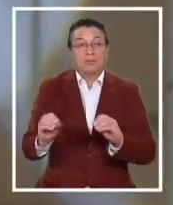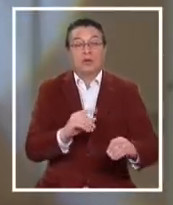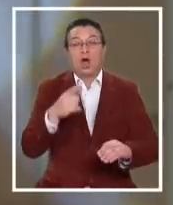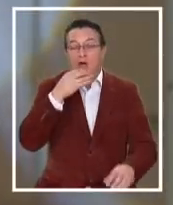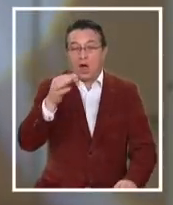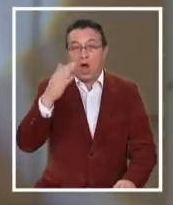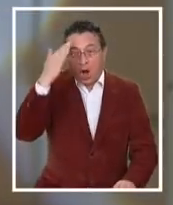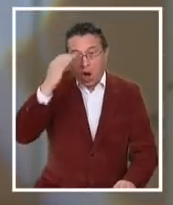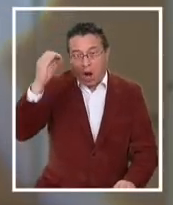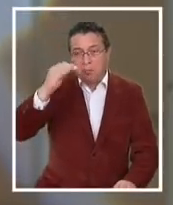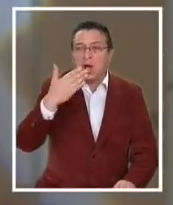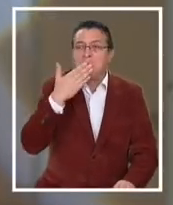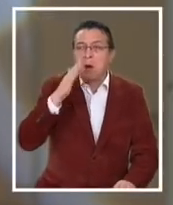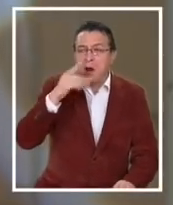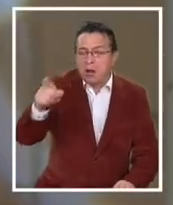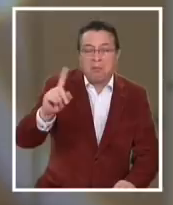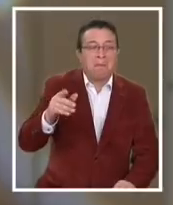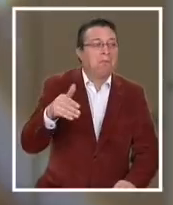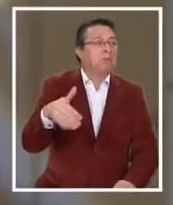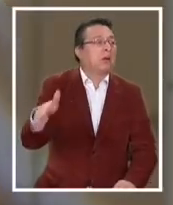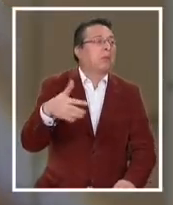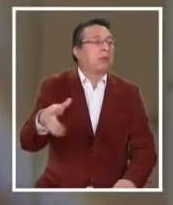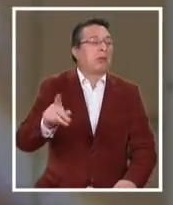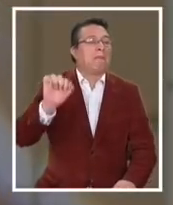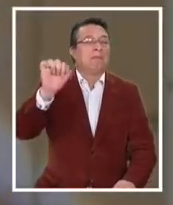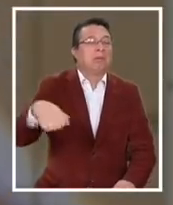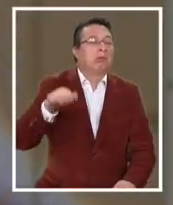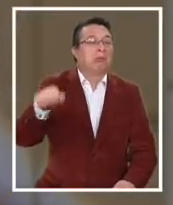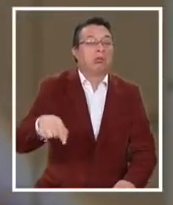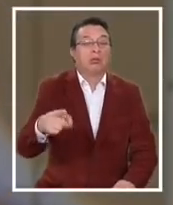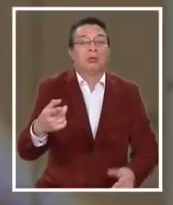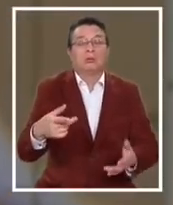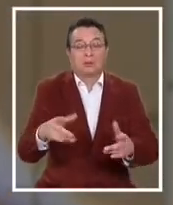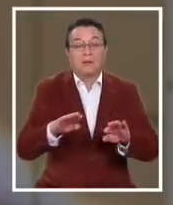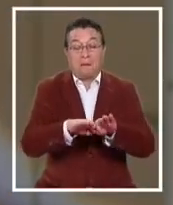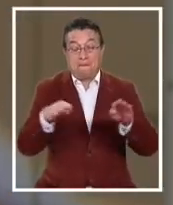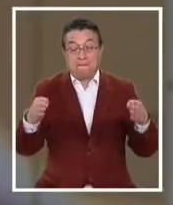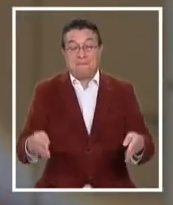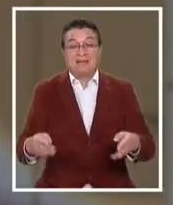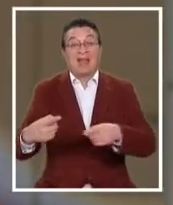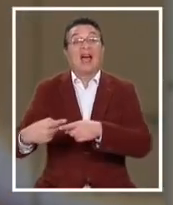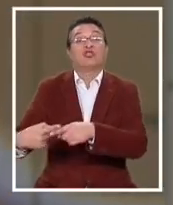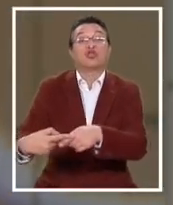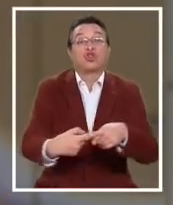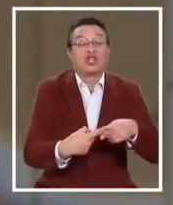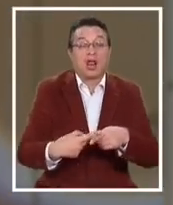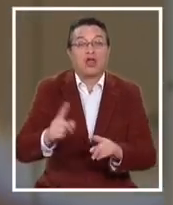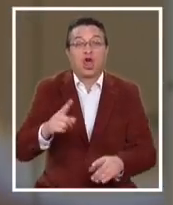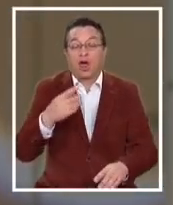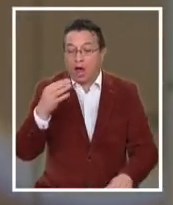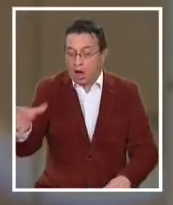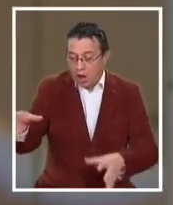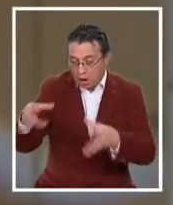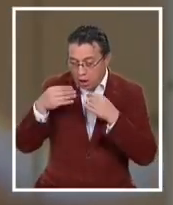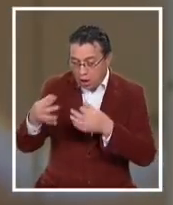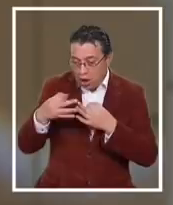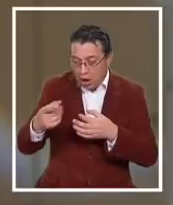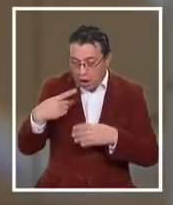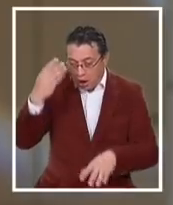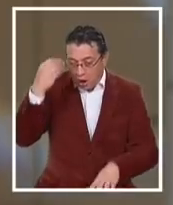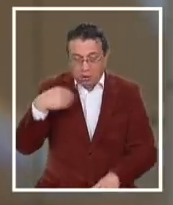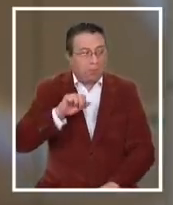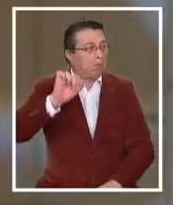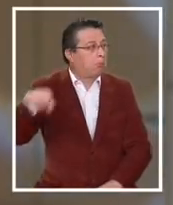ningunear la opinión de los expertos, que se hagan espacios como, por ejemplo, la mesa social y, sin embargo, no se tomen en cuenta o en consideración